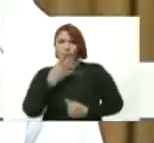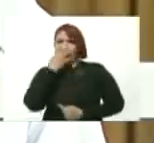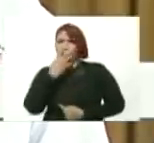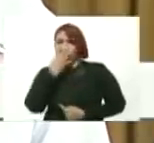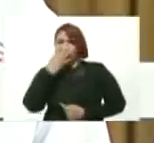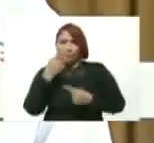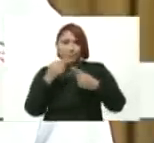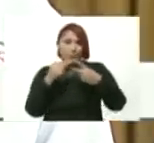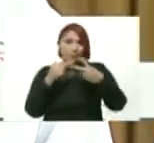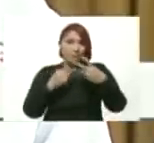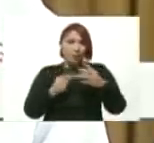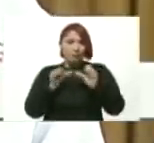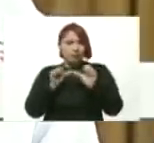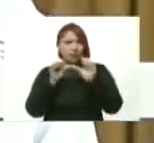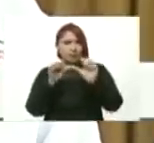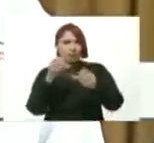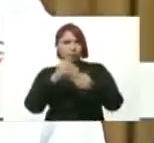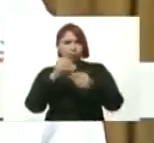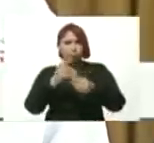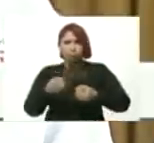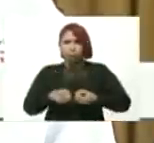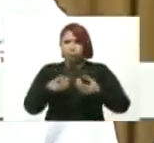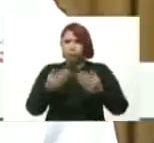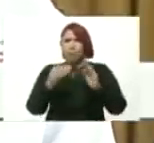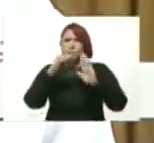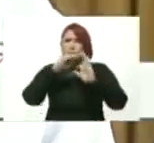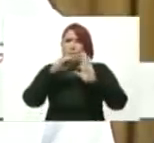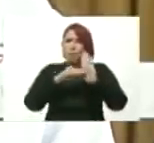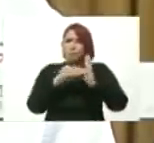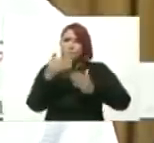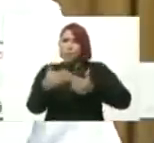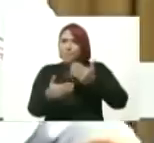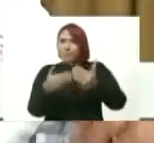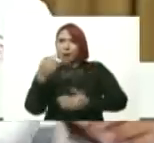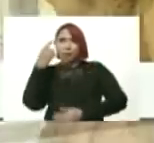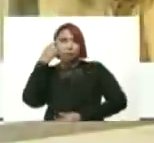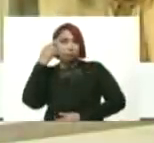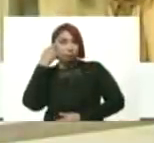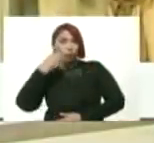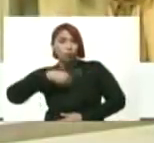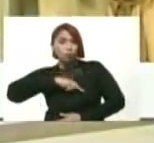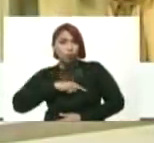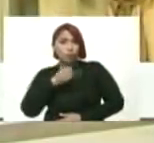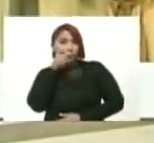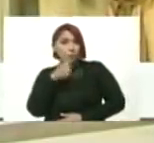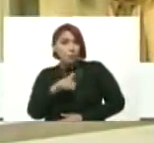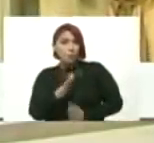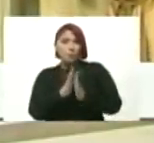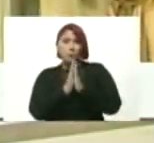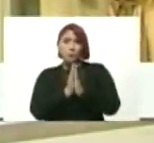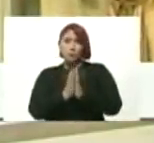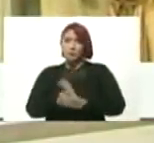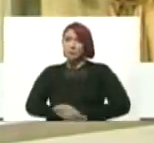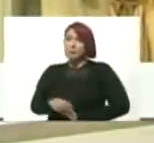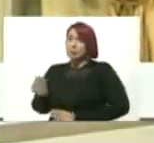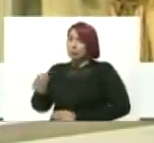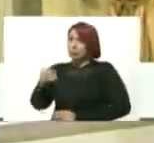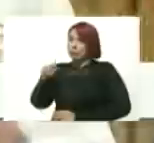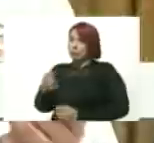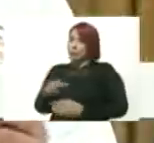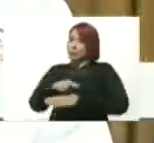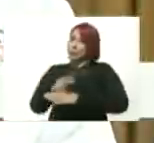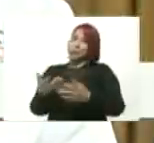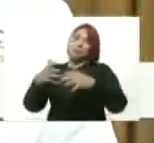etcétera vamos a seguir dando estos datos con precisión para el conocimiento de nuestro pueblo por favor correcto además de medicina integral comunitaria